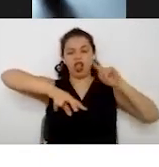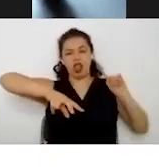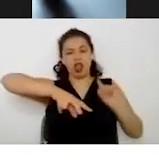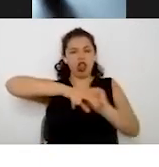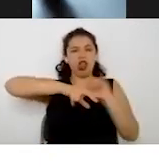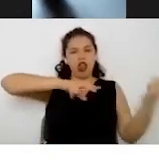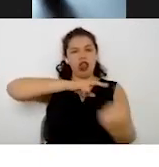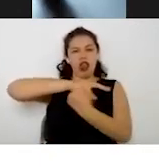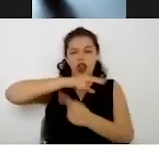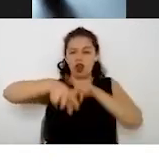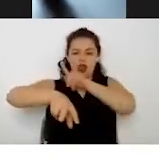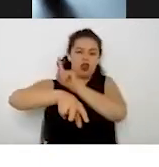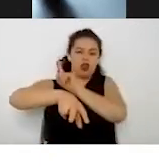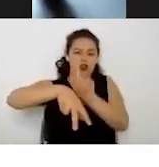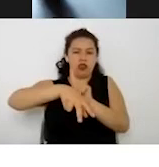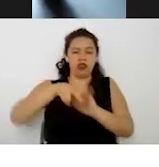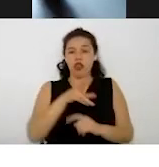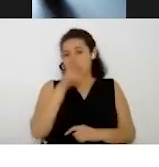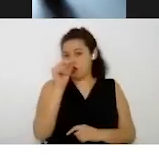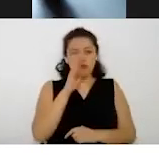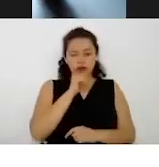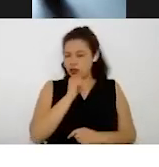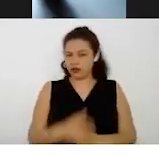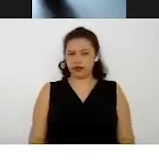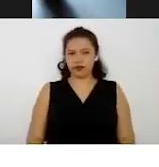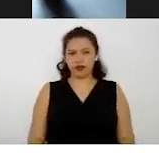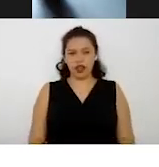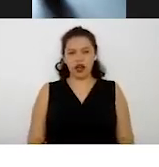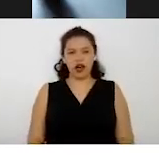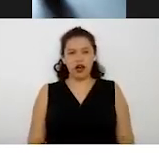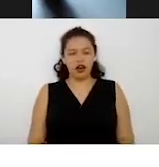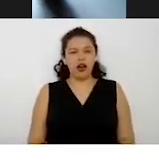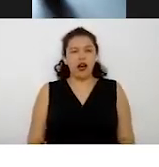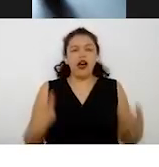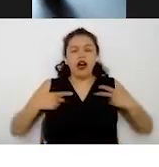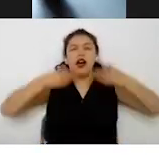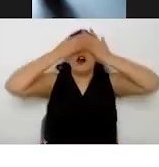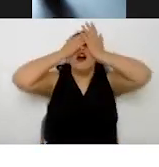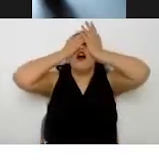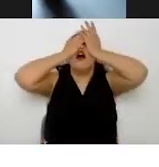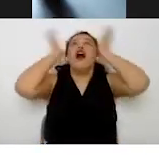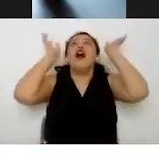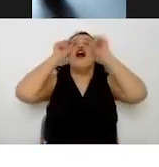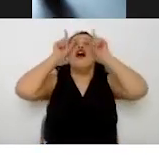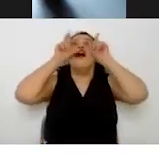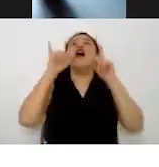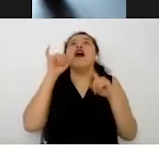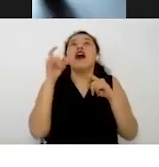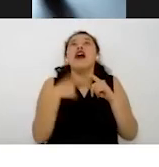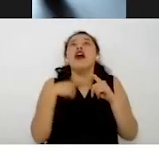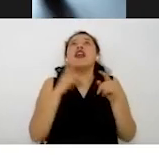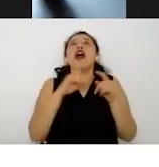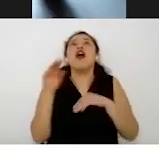o en diagonal. ¿Por qué? Si la víctima tal vez esté consciente, instintivamente, ya el haber